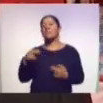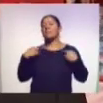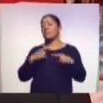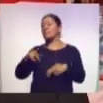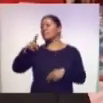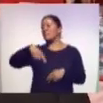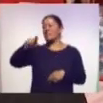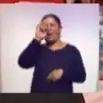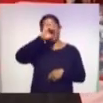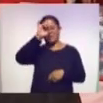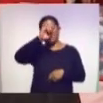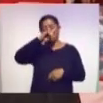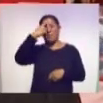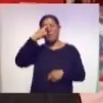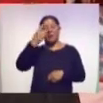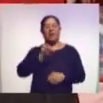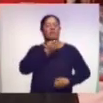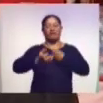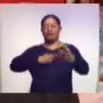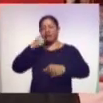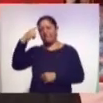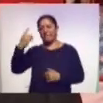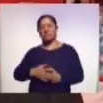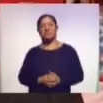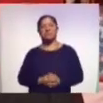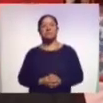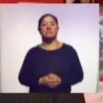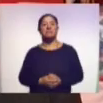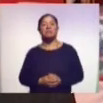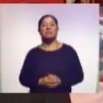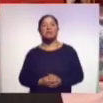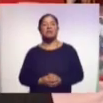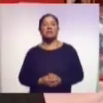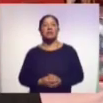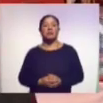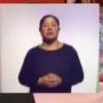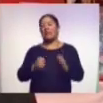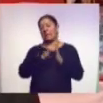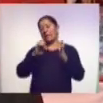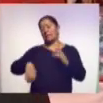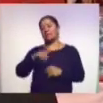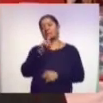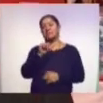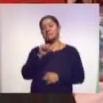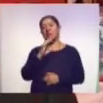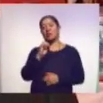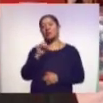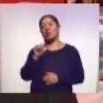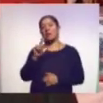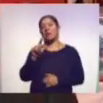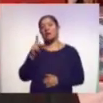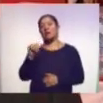para que facilite el trabajo más favorablemente. Pero hay nuevos retos. Por ejemplo, Zacualpan ya nomás contamos con